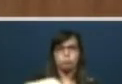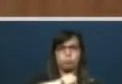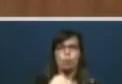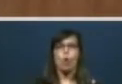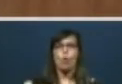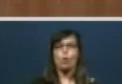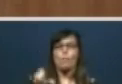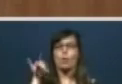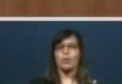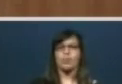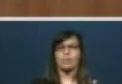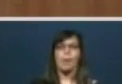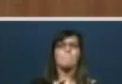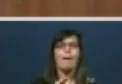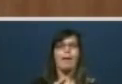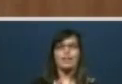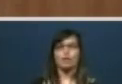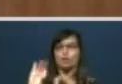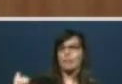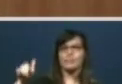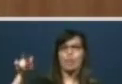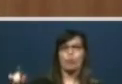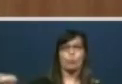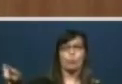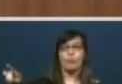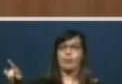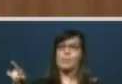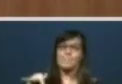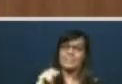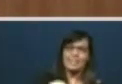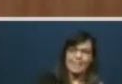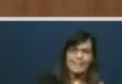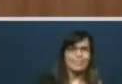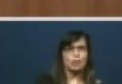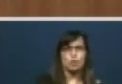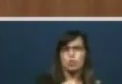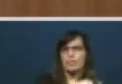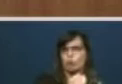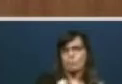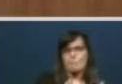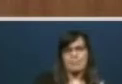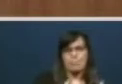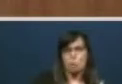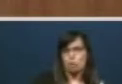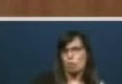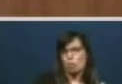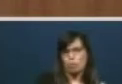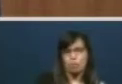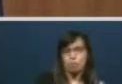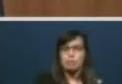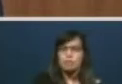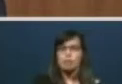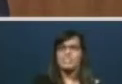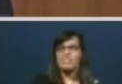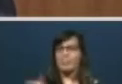de becarios del estado que tengan una renta y patrimonio más bajos que verán de esta manera complementada